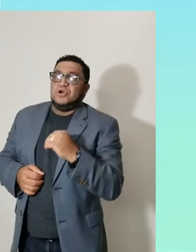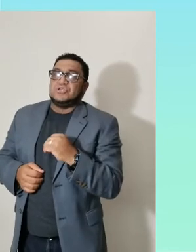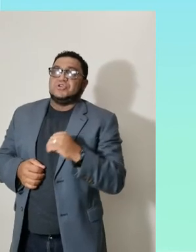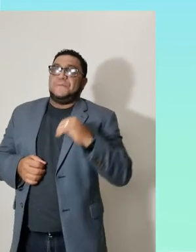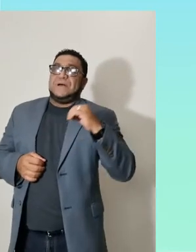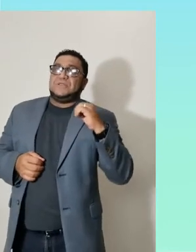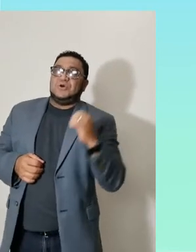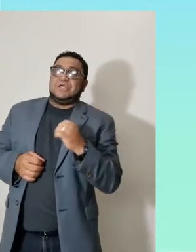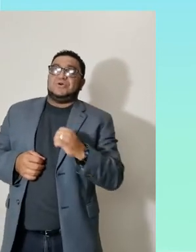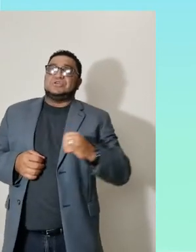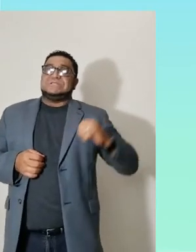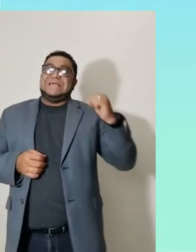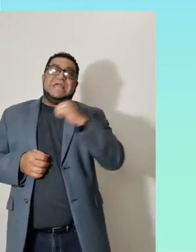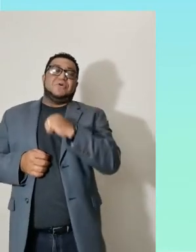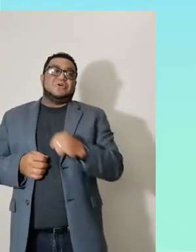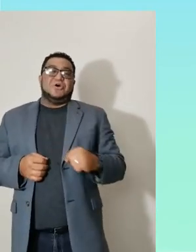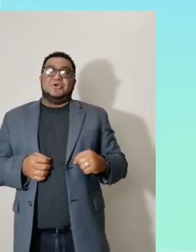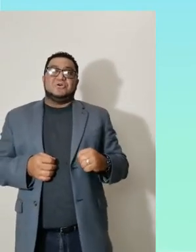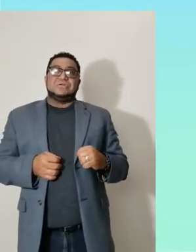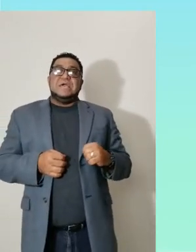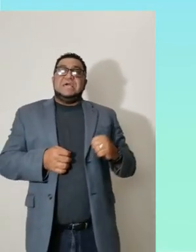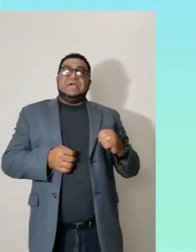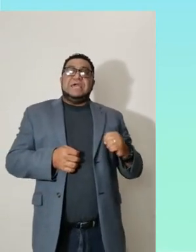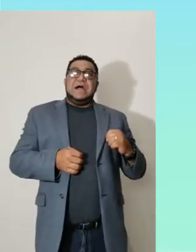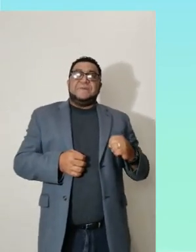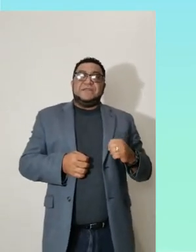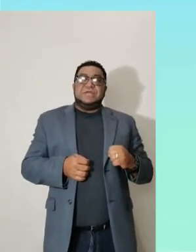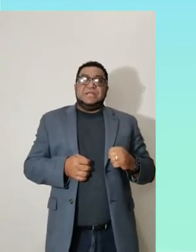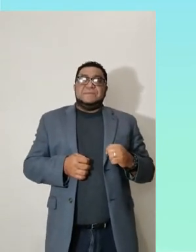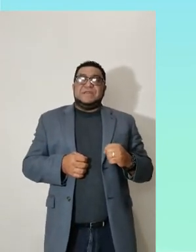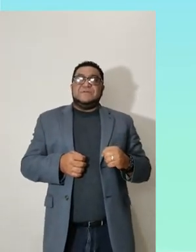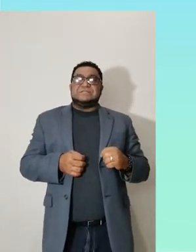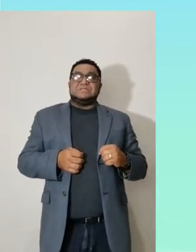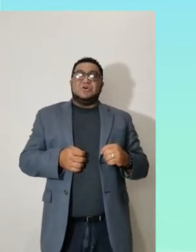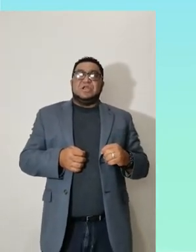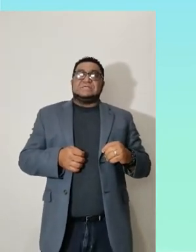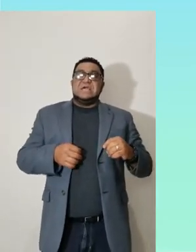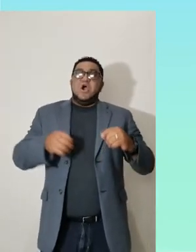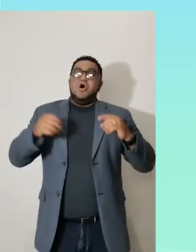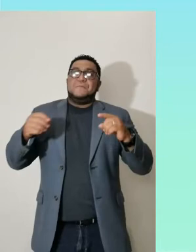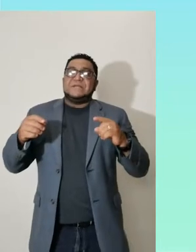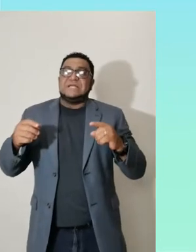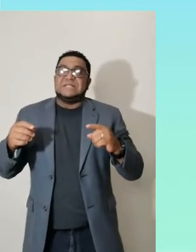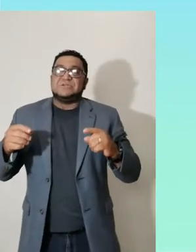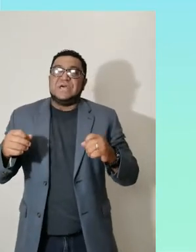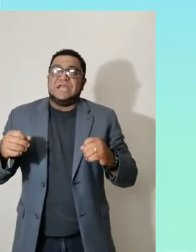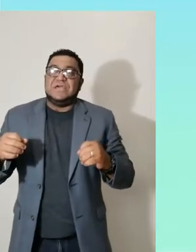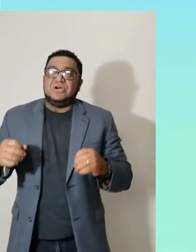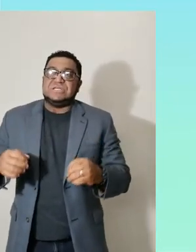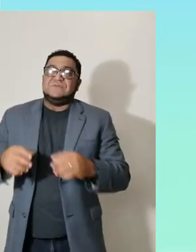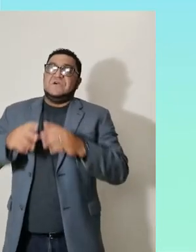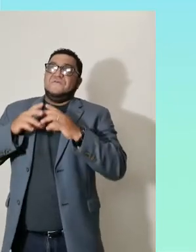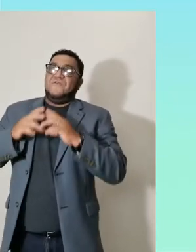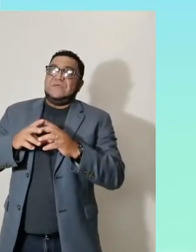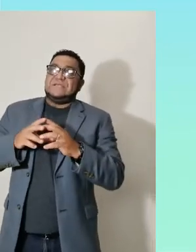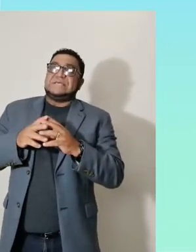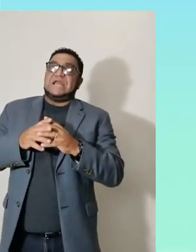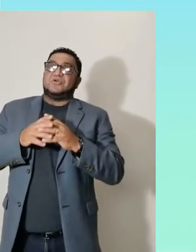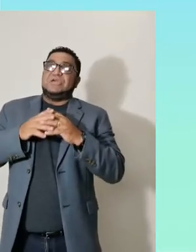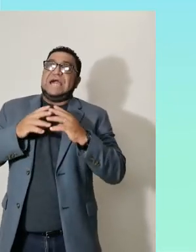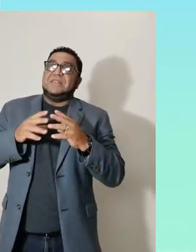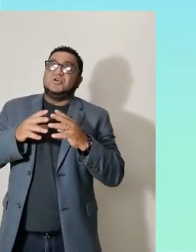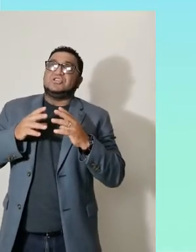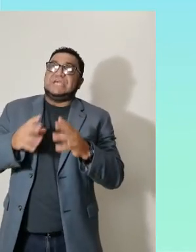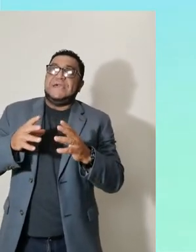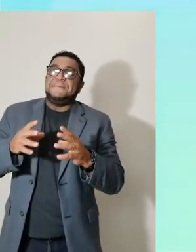orgullosos patrióticos de los criollos y a partir de las liberaciones o presentaciones religiosas fue